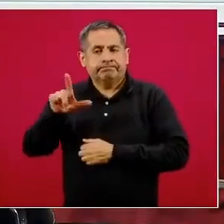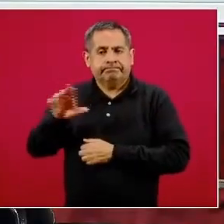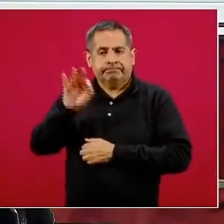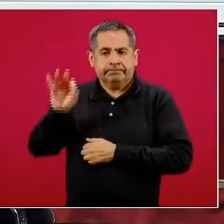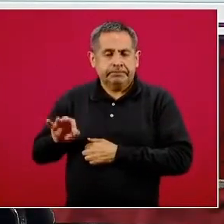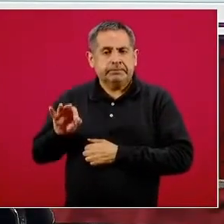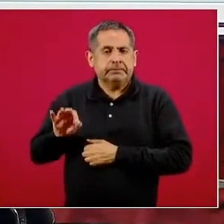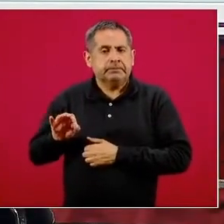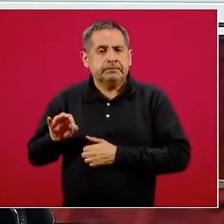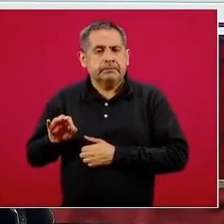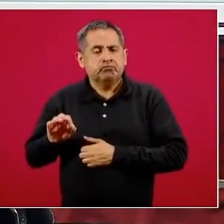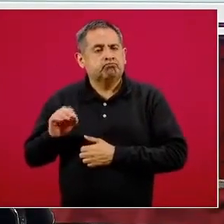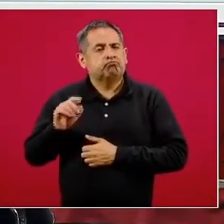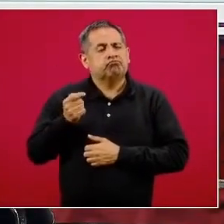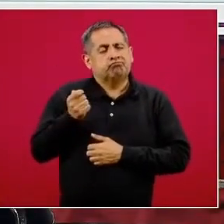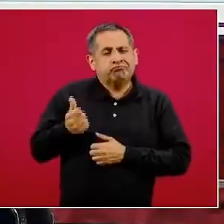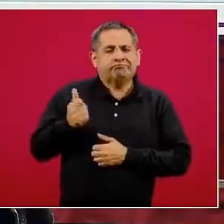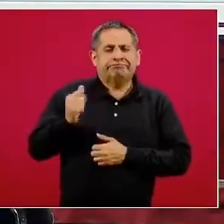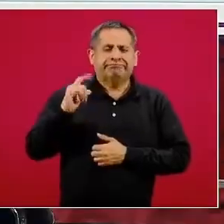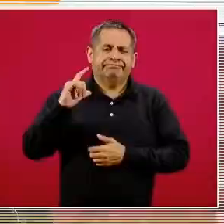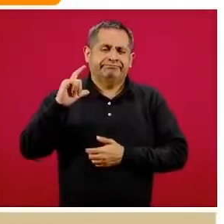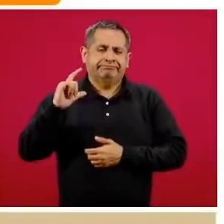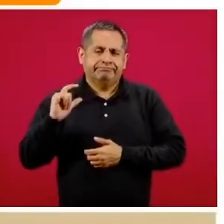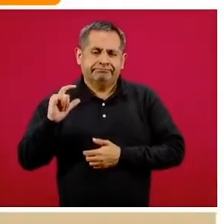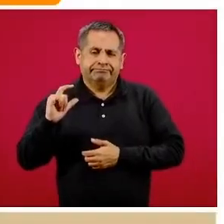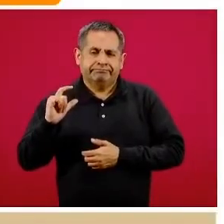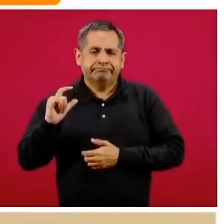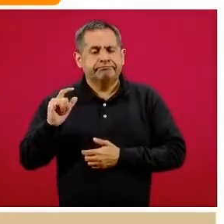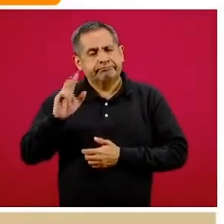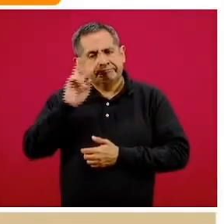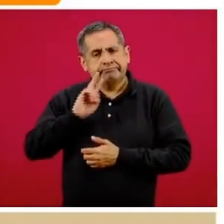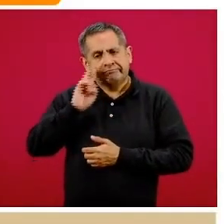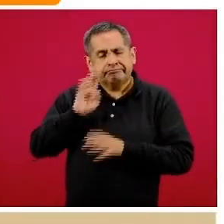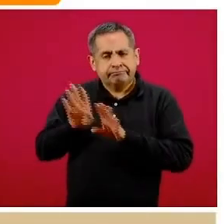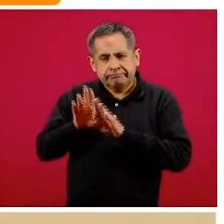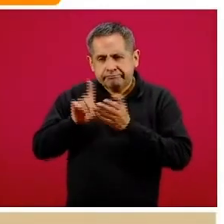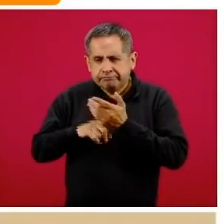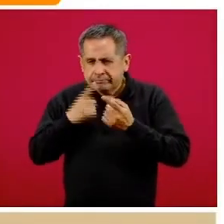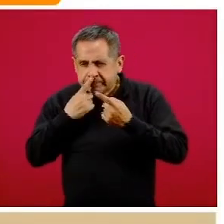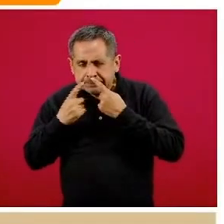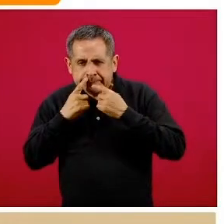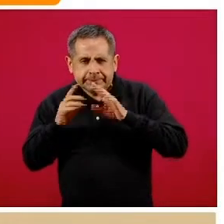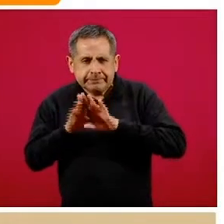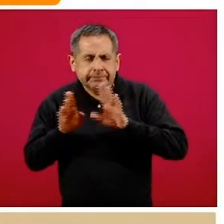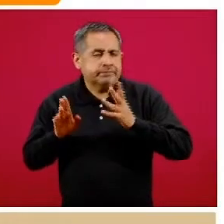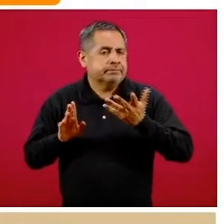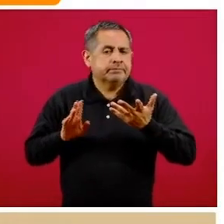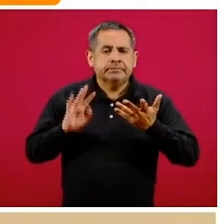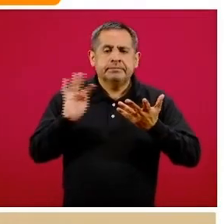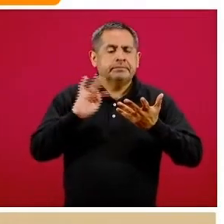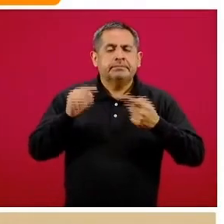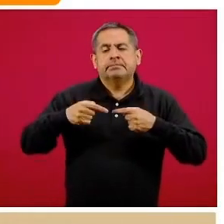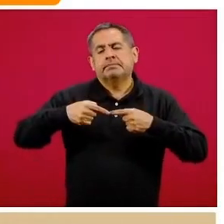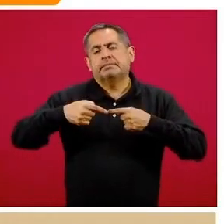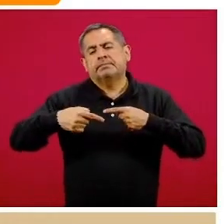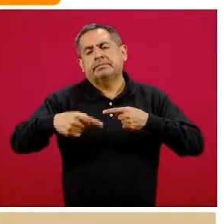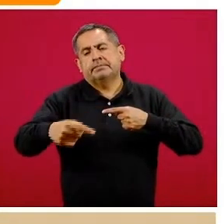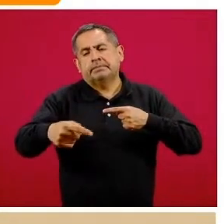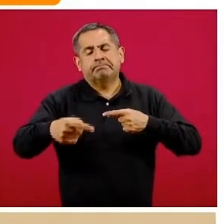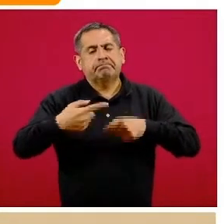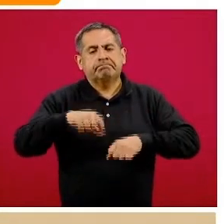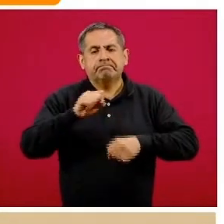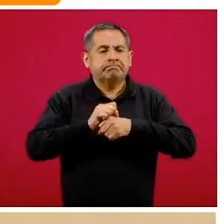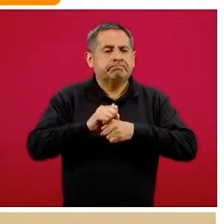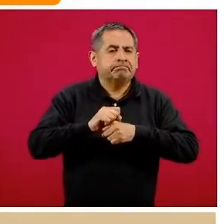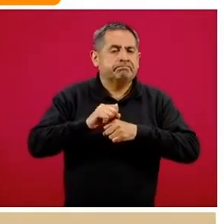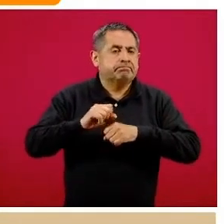un ligero descenso que puede estabilizarse o inclusive incrementar a lo largo de la semana. Como